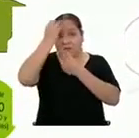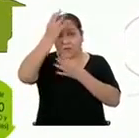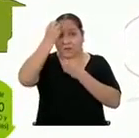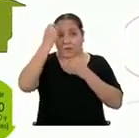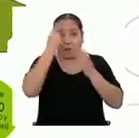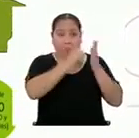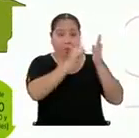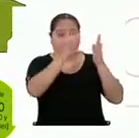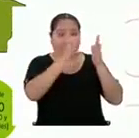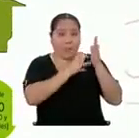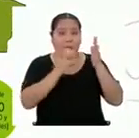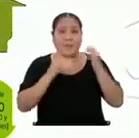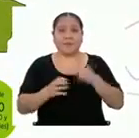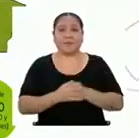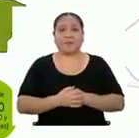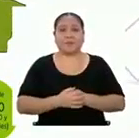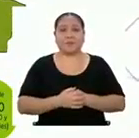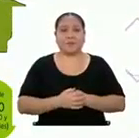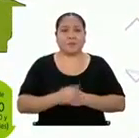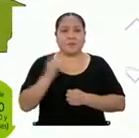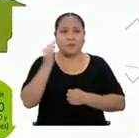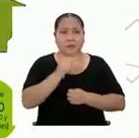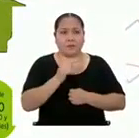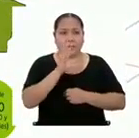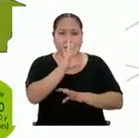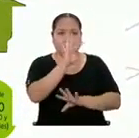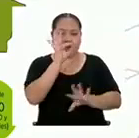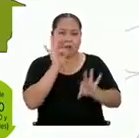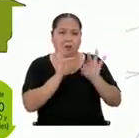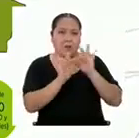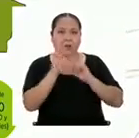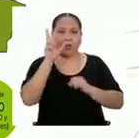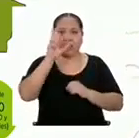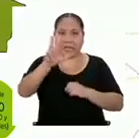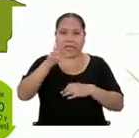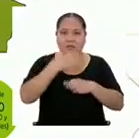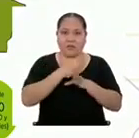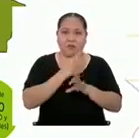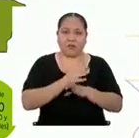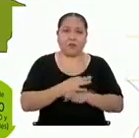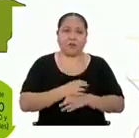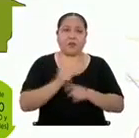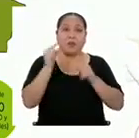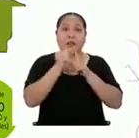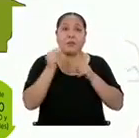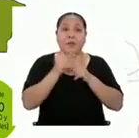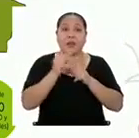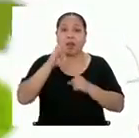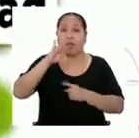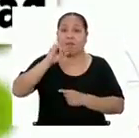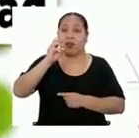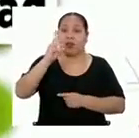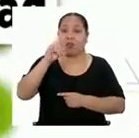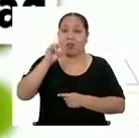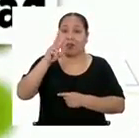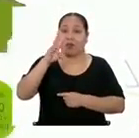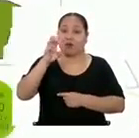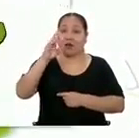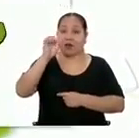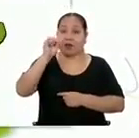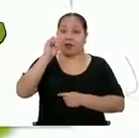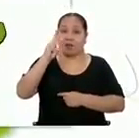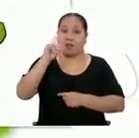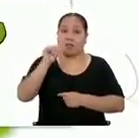Echémosle un vistazo. Allí pudimos identificar tres elementos: la palabra biodiversidad,